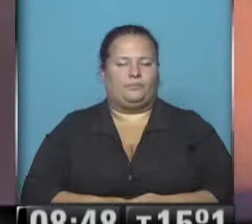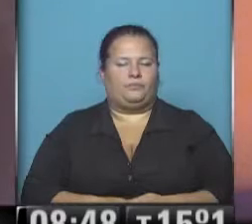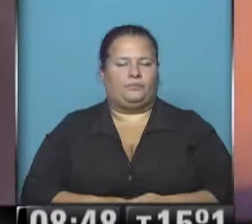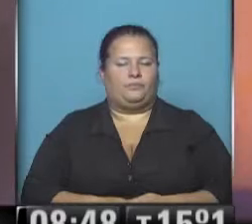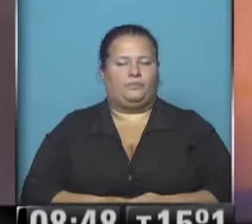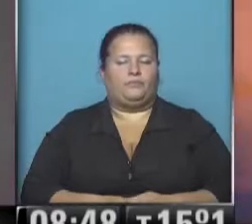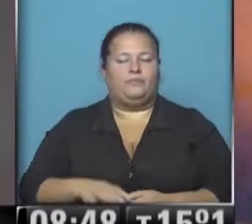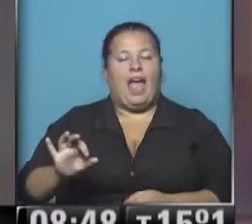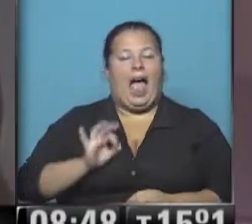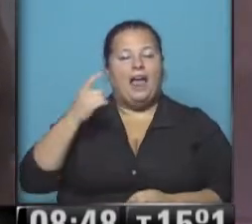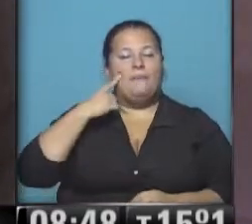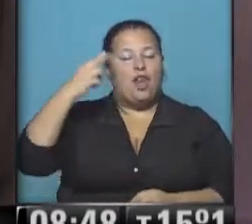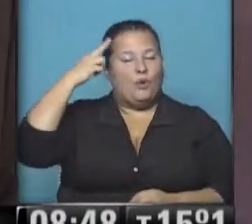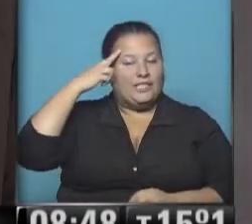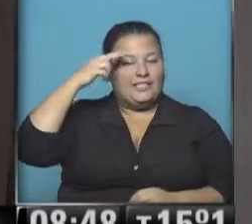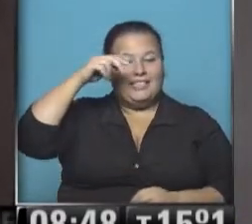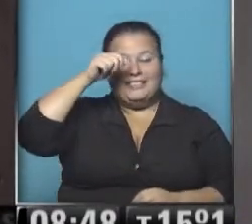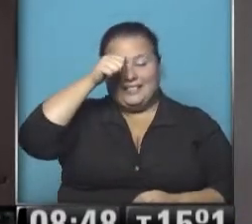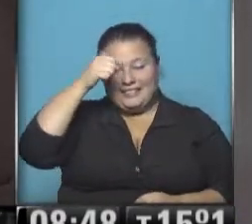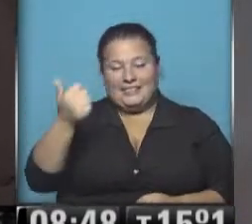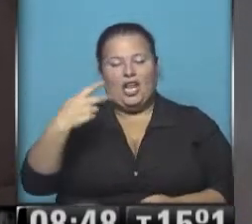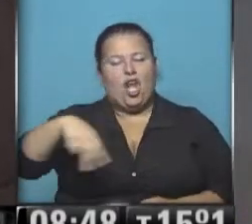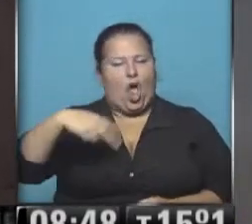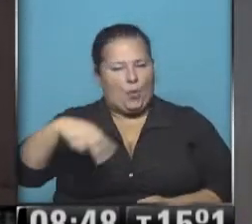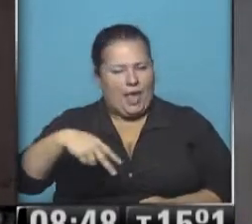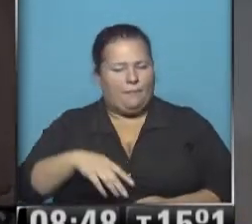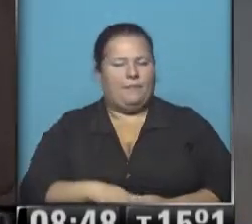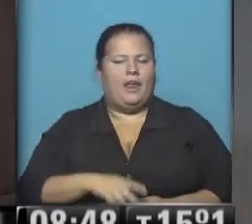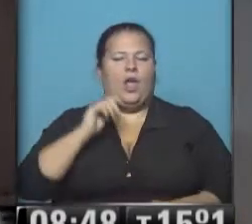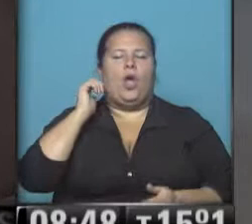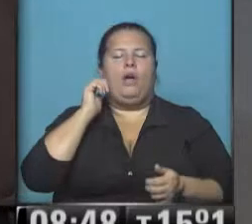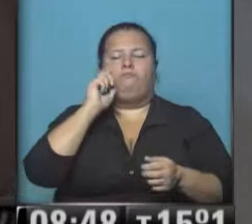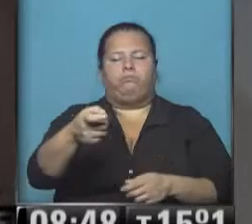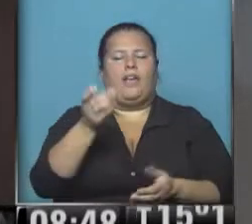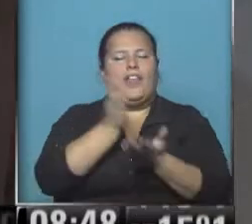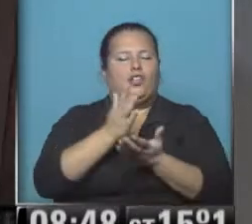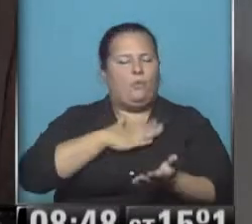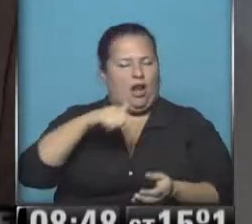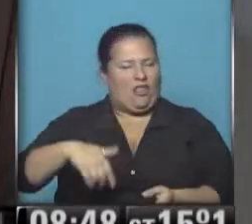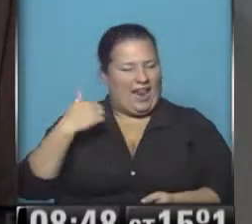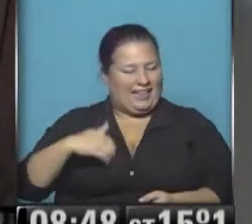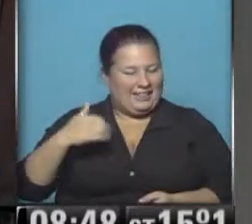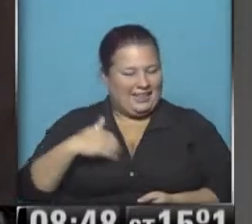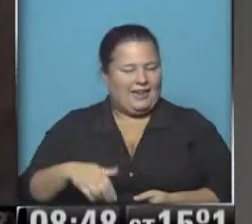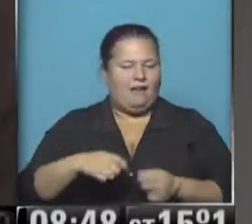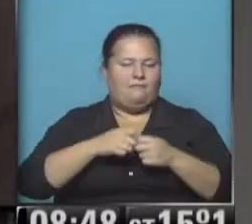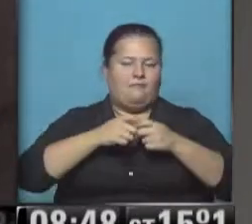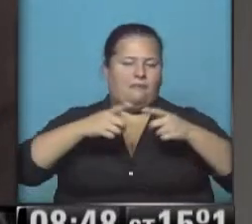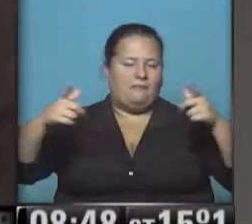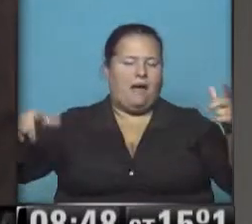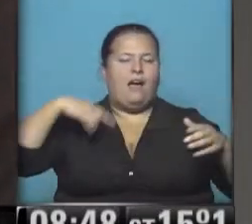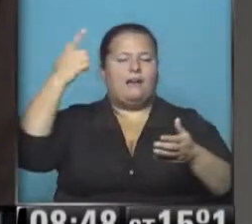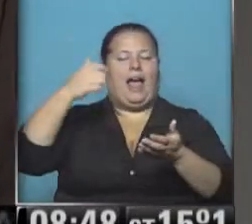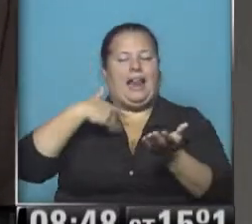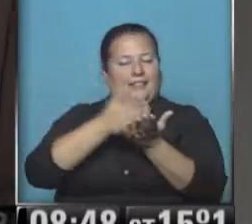corría el año 1976 el mes de noviembre en las violaciones a los derechos humanos en la república argentina empezaban a trascender las fronteras